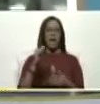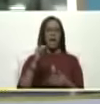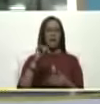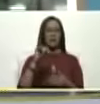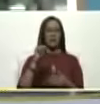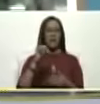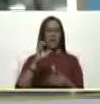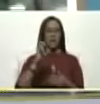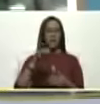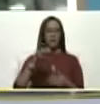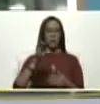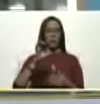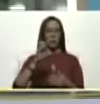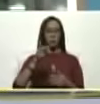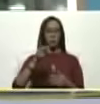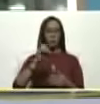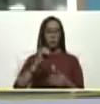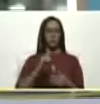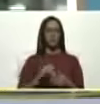tenía